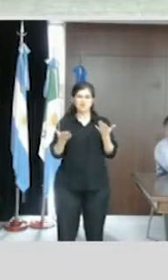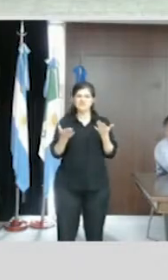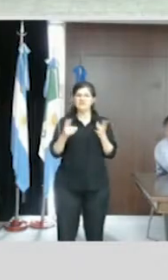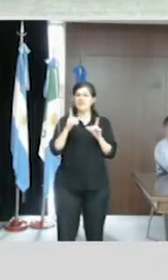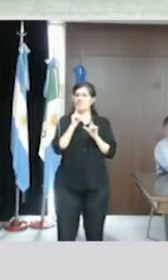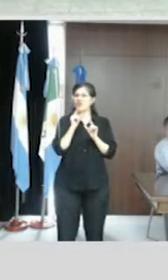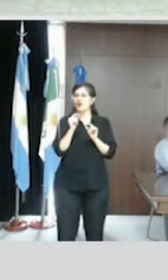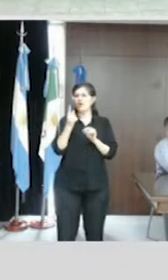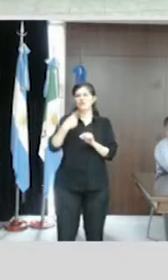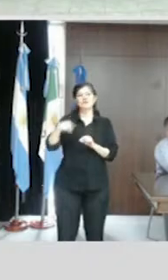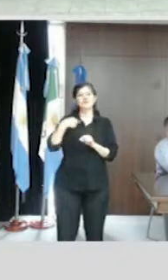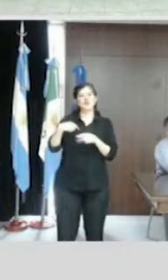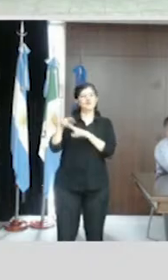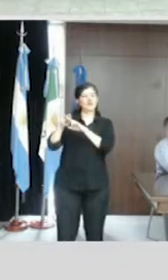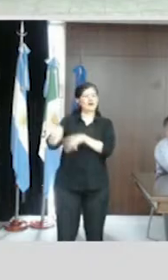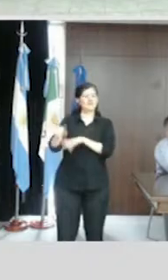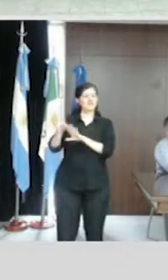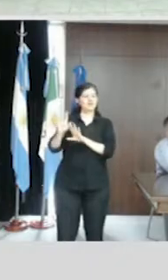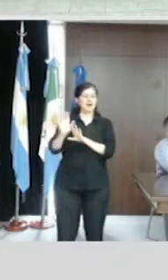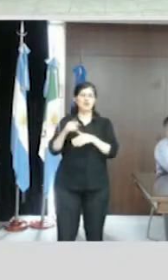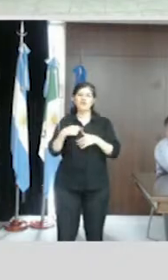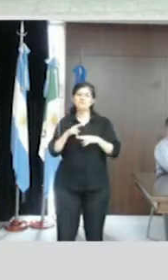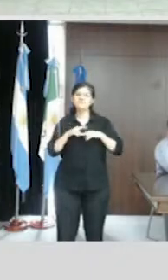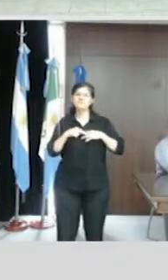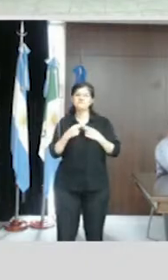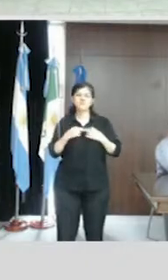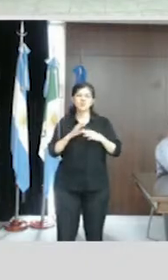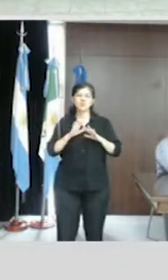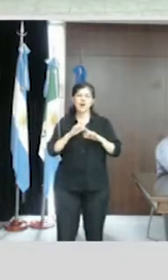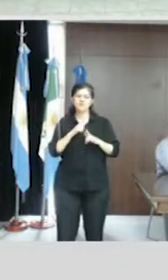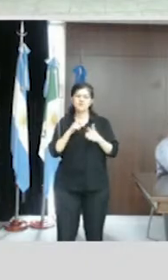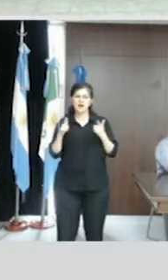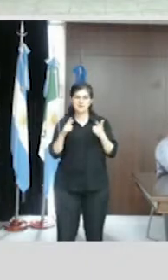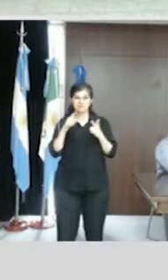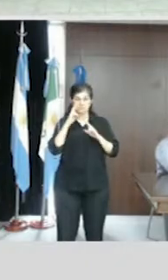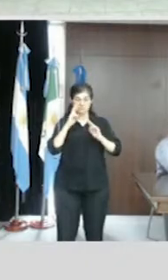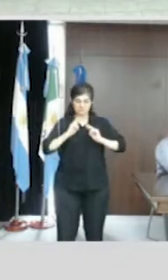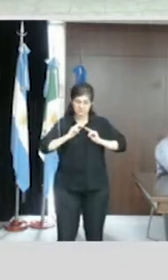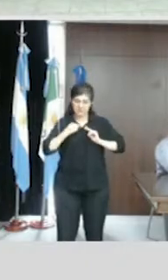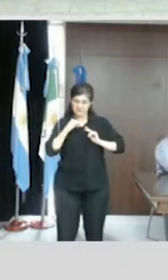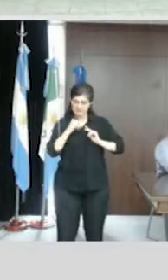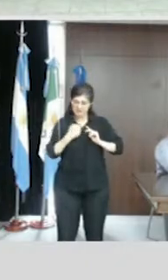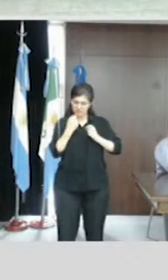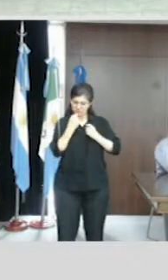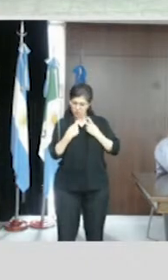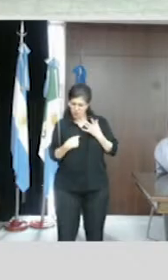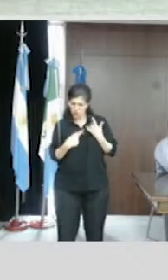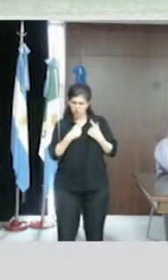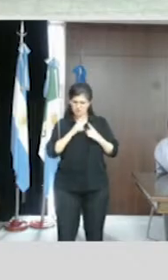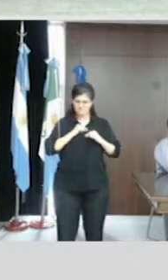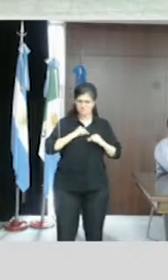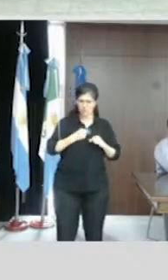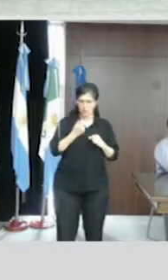dolor, no debemos mentirnos a nosotros mismos. Debemos identificar lo que nos lastima,